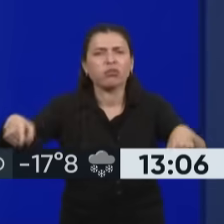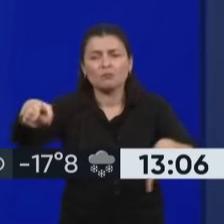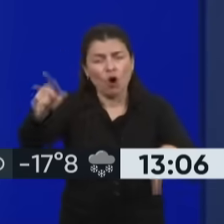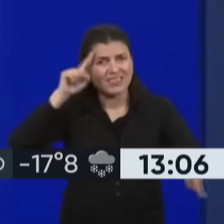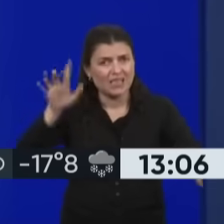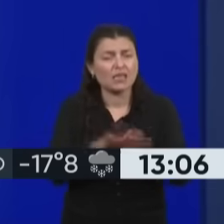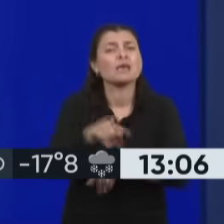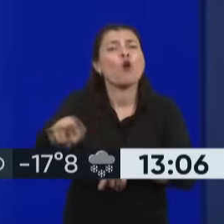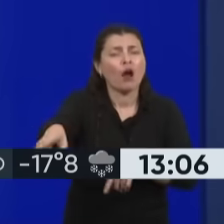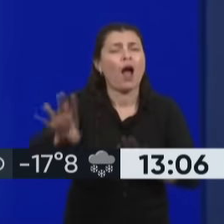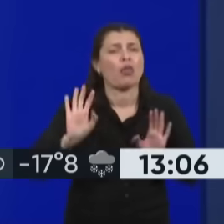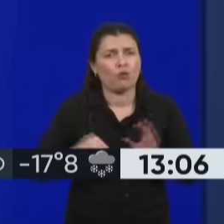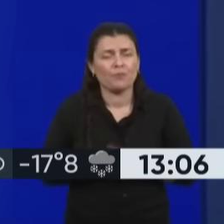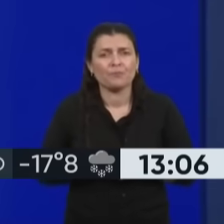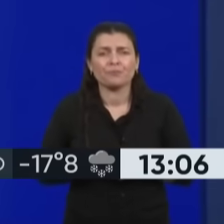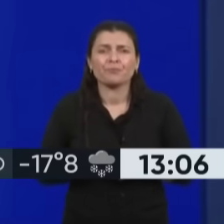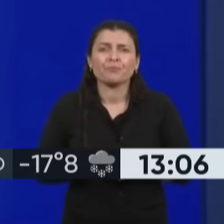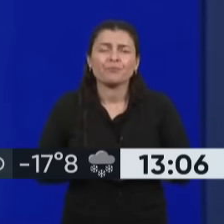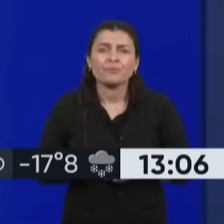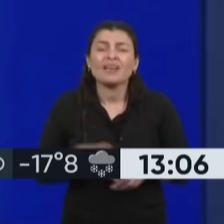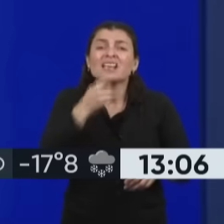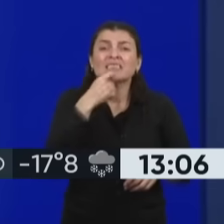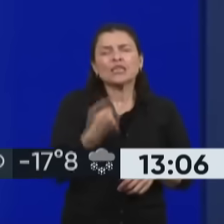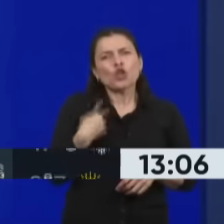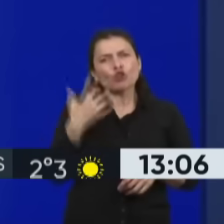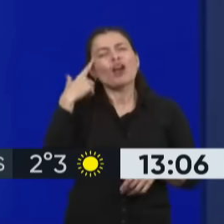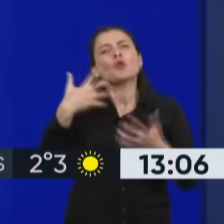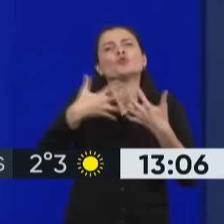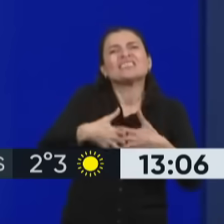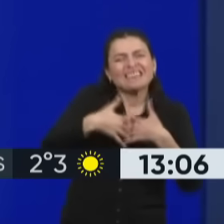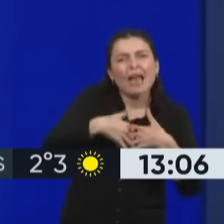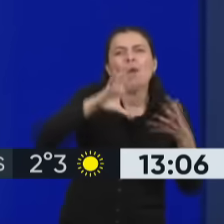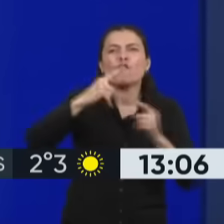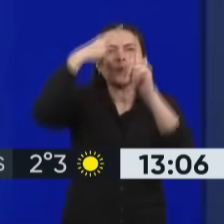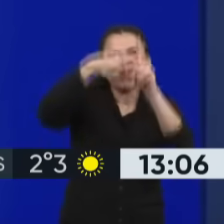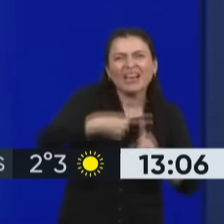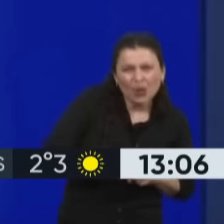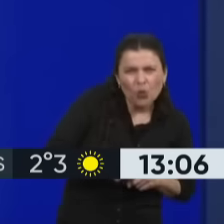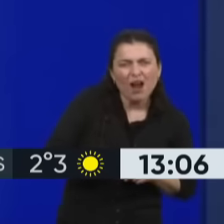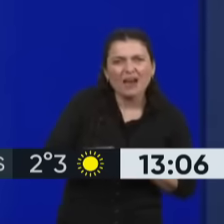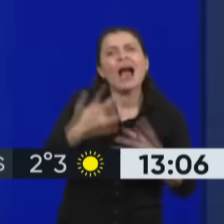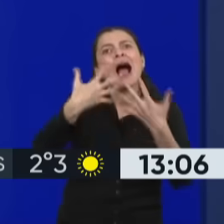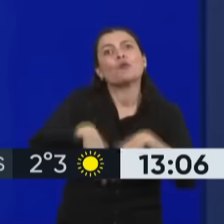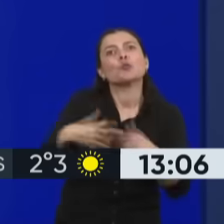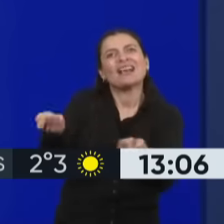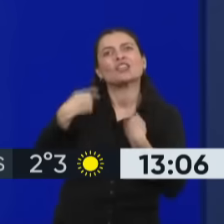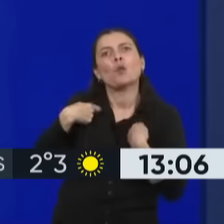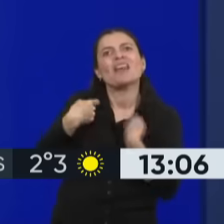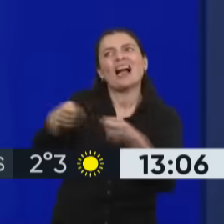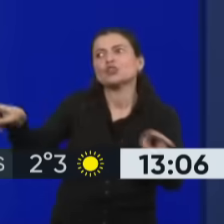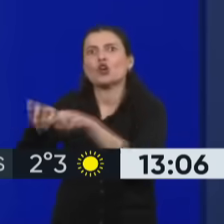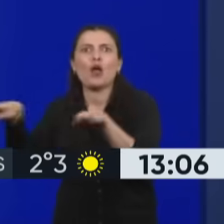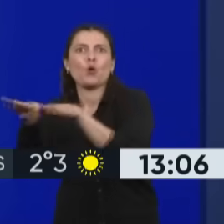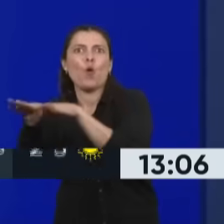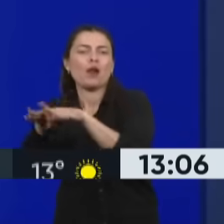Es decir, tener un sistema de ecuaciones no implica que ustedes tienen un sistema de equilibrio general. Habría que explicar la diferencia, ¿no?